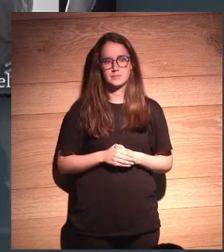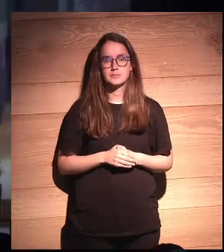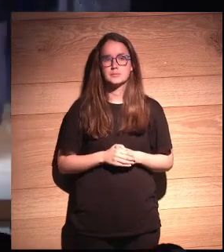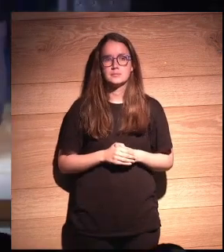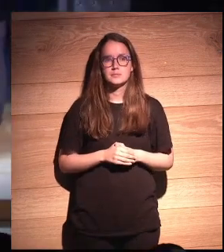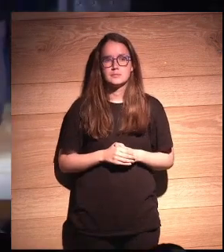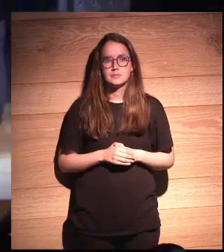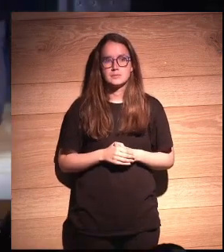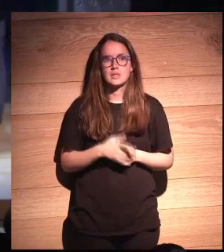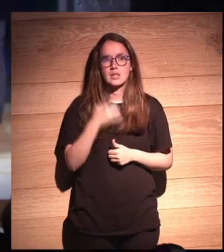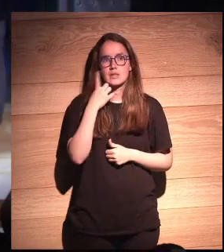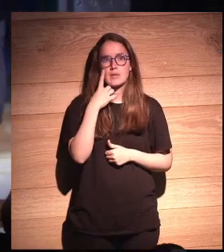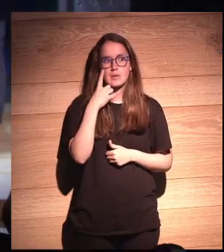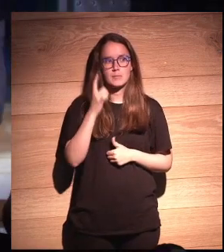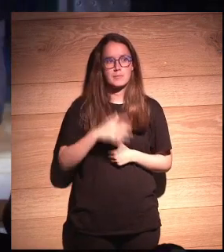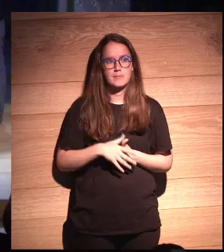A ver si...